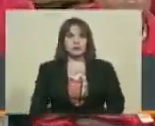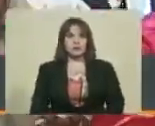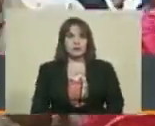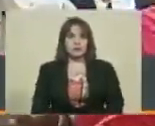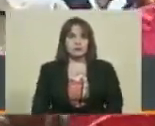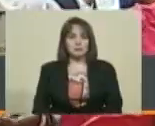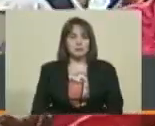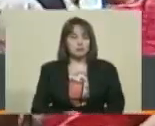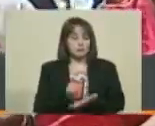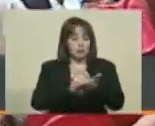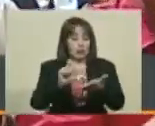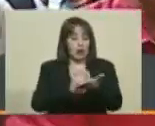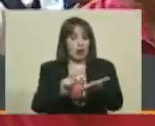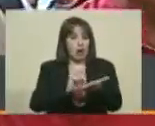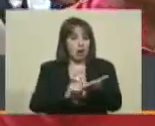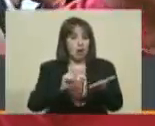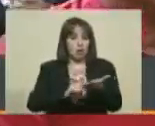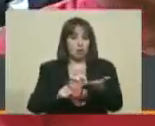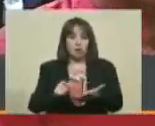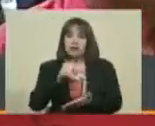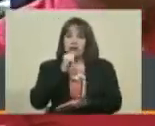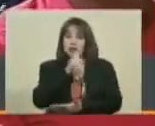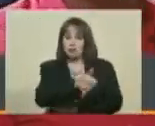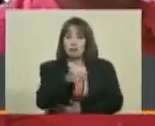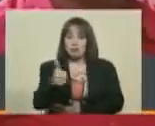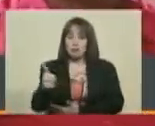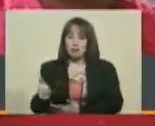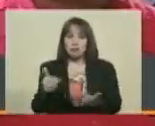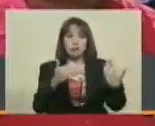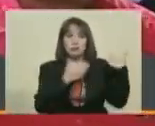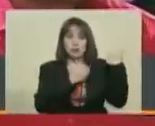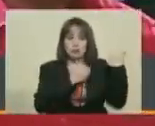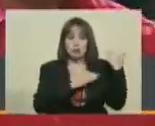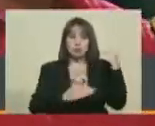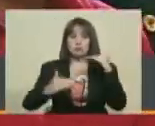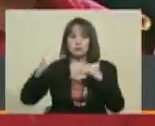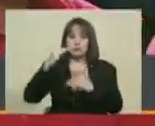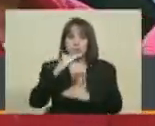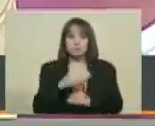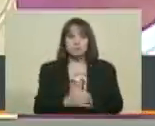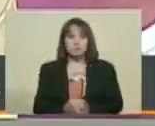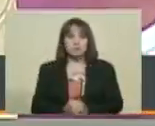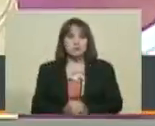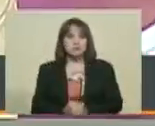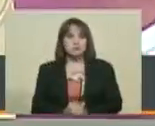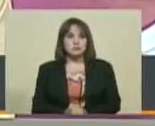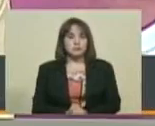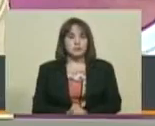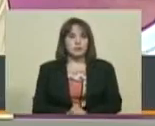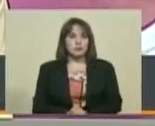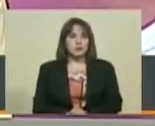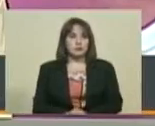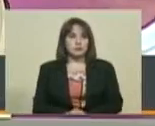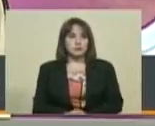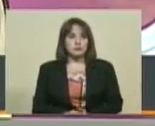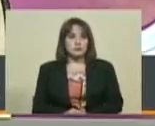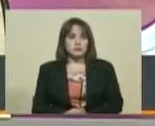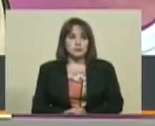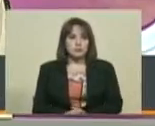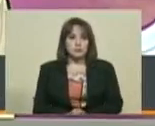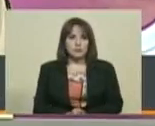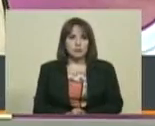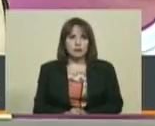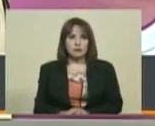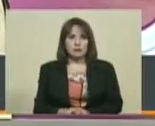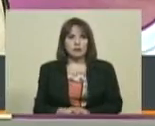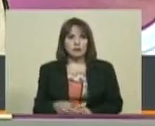tomen nota de esto, los que tienen mayor responsabilidad, porque tenemos que tener muy claro el camino andado, el diagnóstico